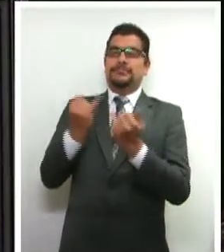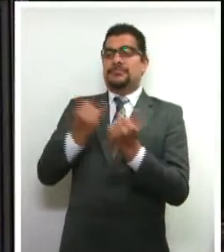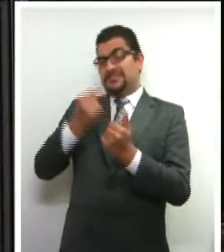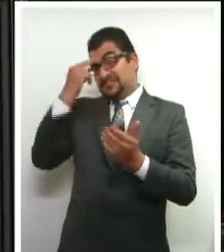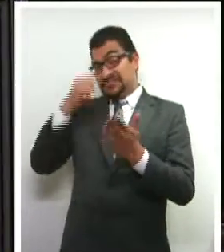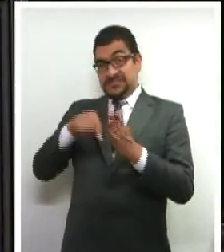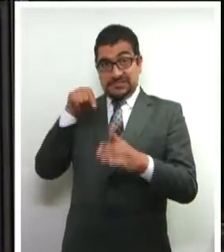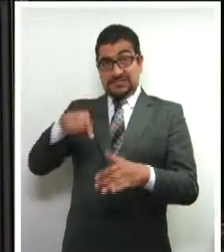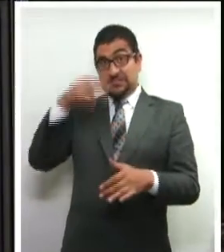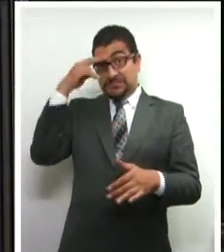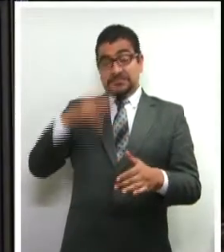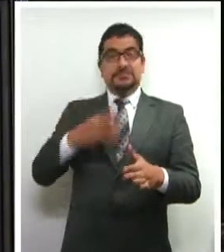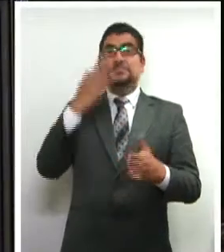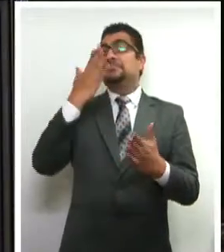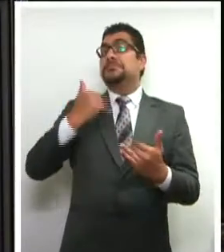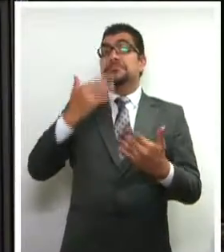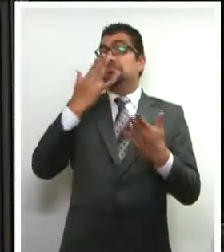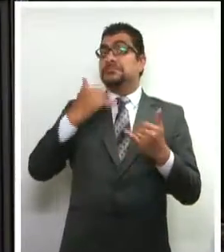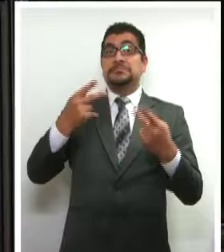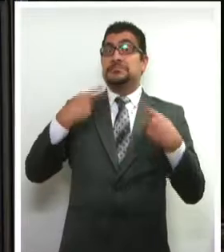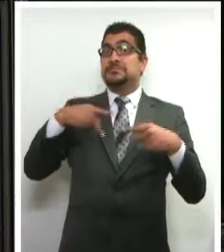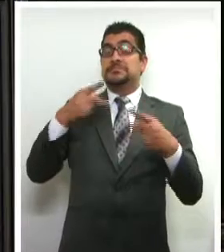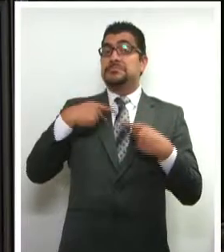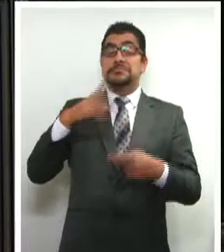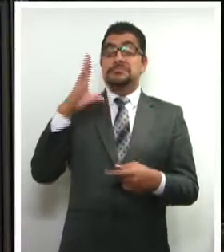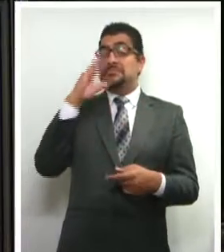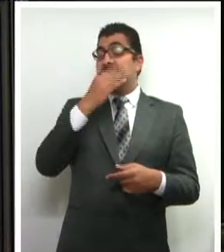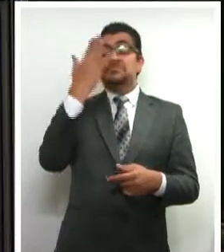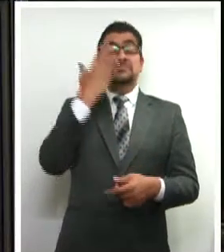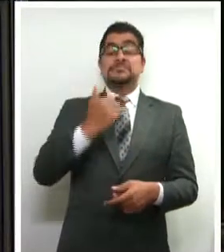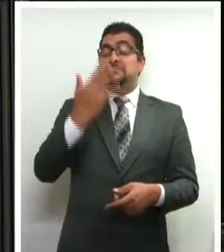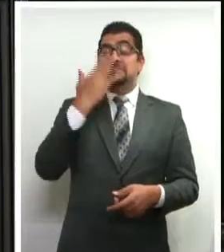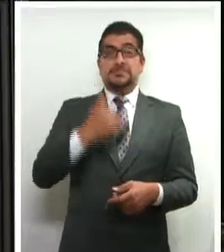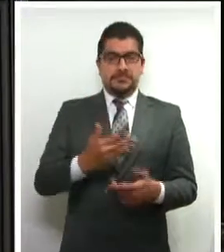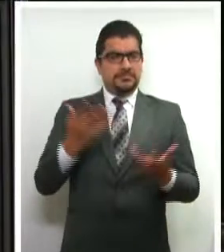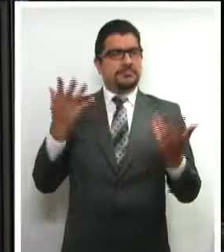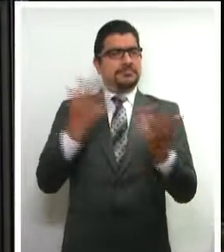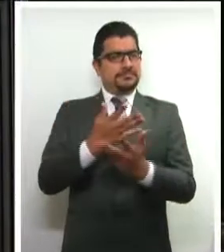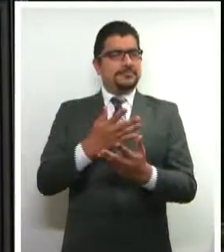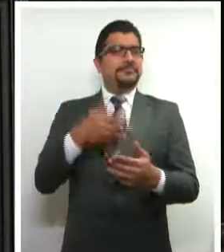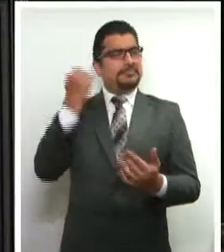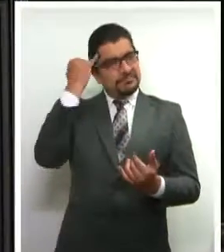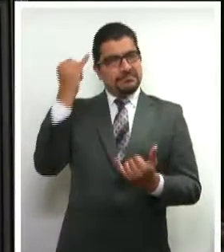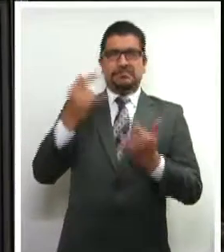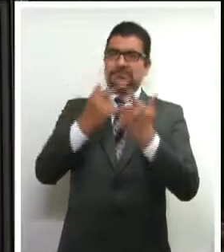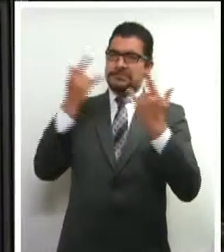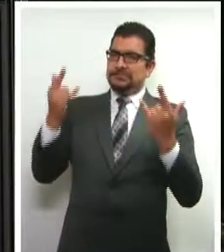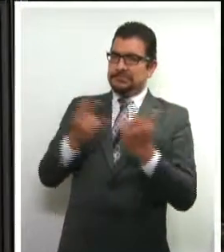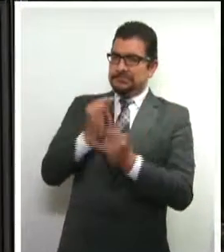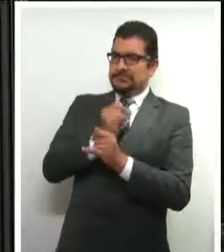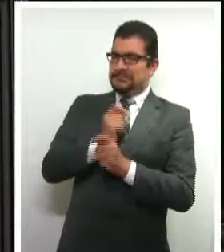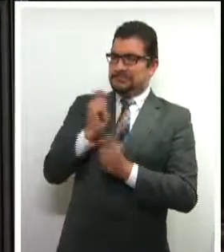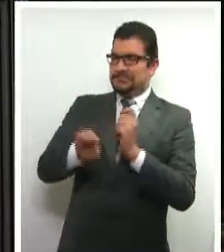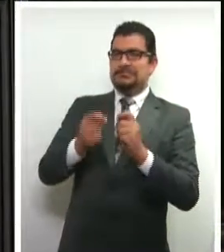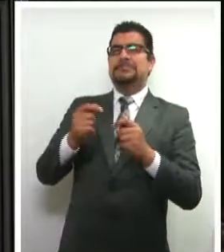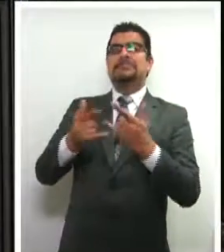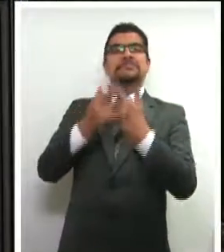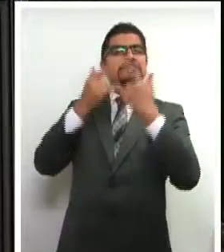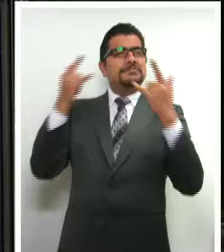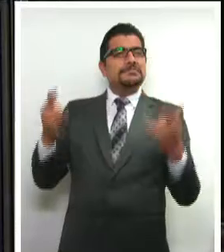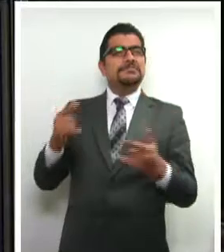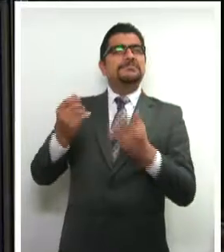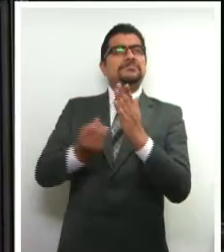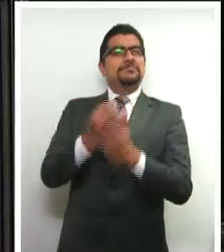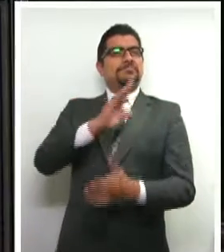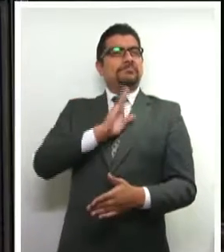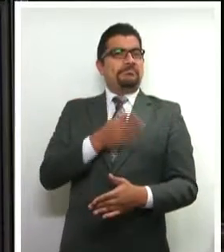en México no existimos personas afromexicanas. Según historiadores de la Nueva España, las